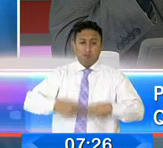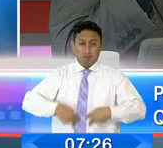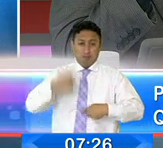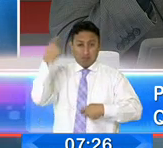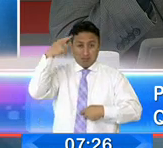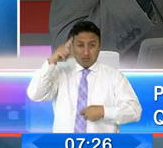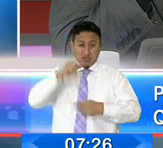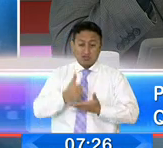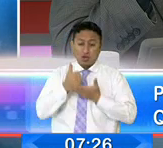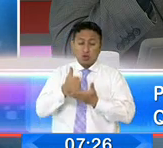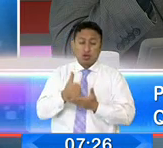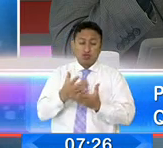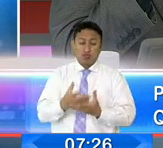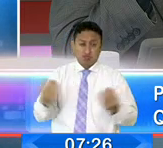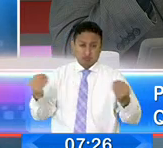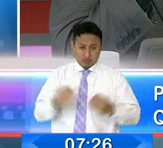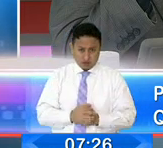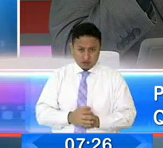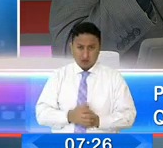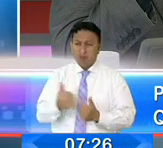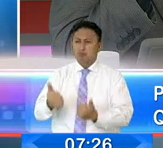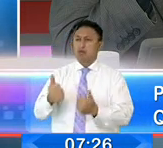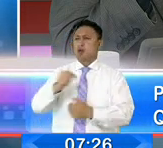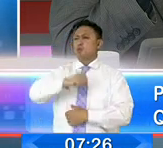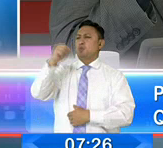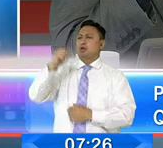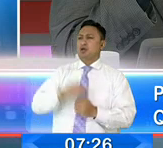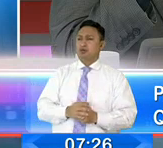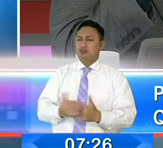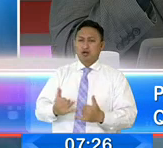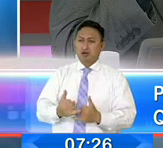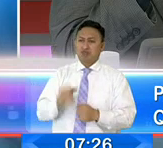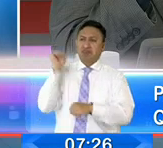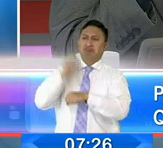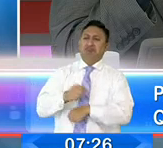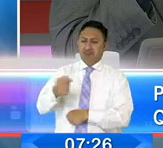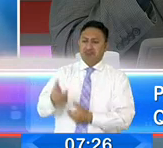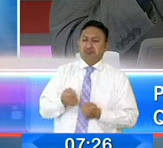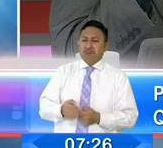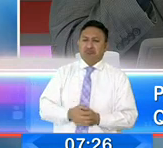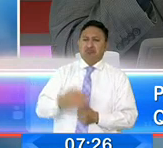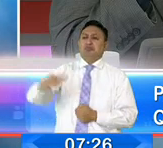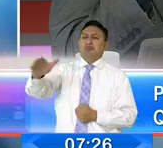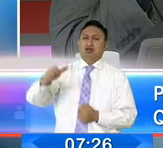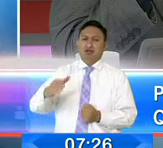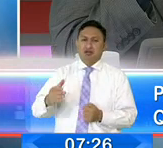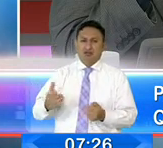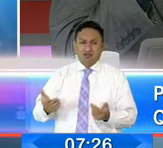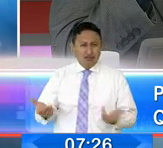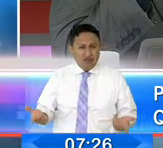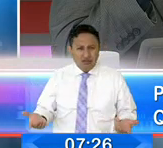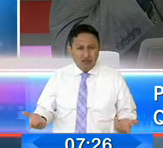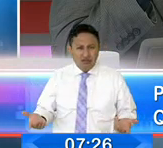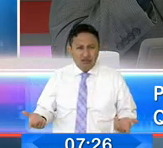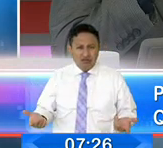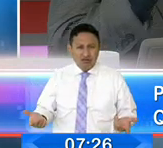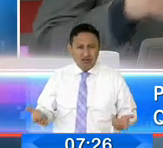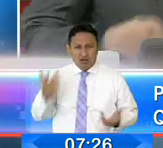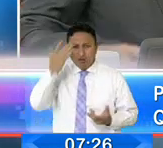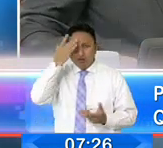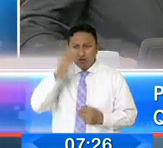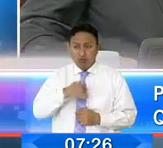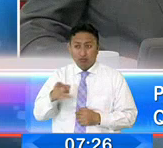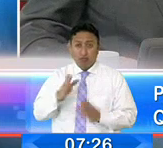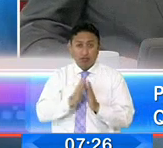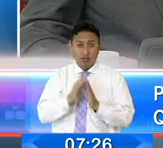miles de ecuatorianos en los peores momentos de la pandemia y ahora responderles con gases lacrimógenos porque se han atrevido a